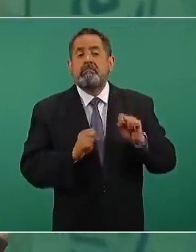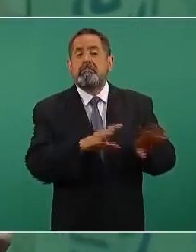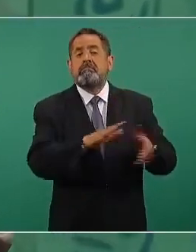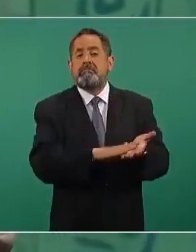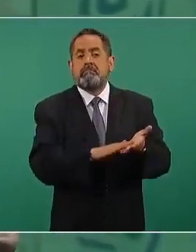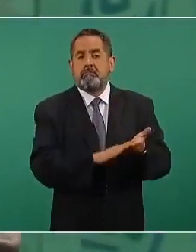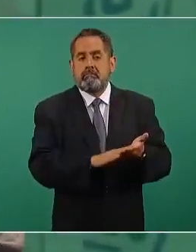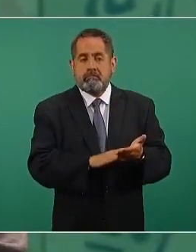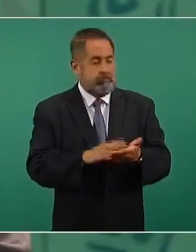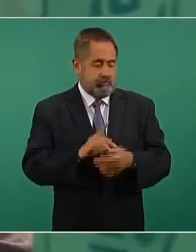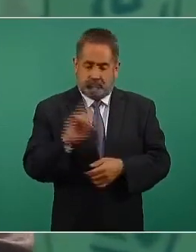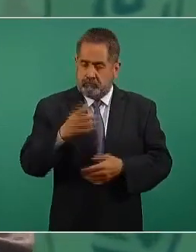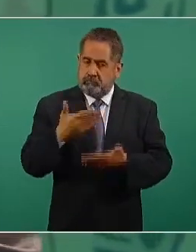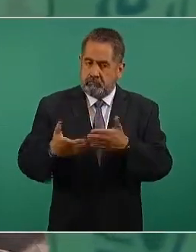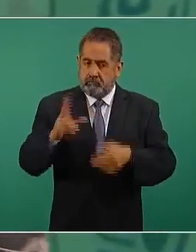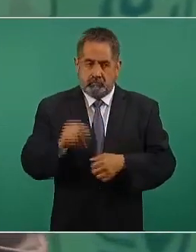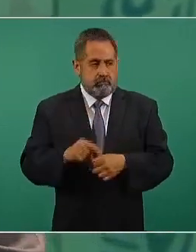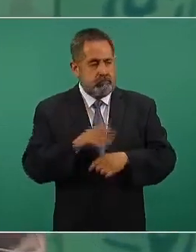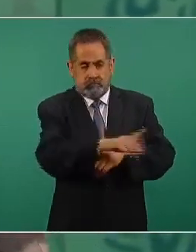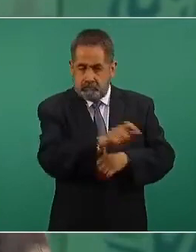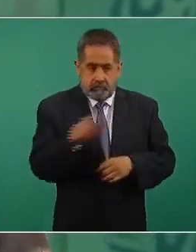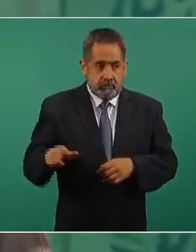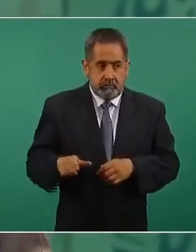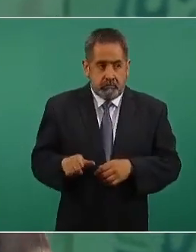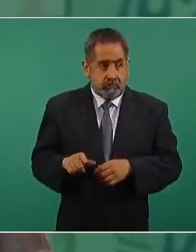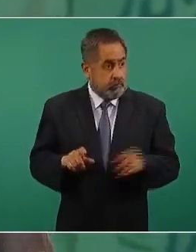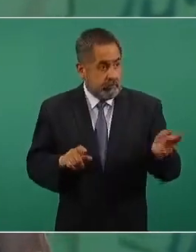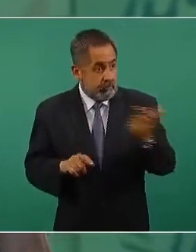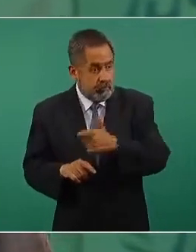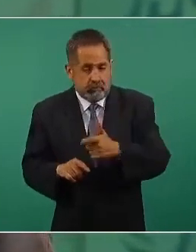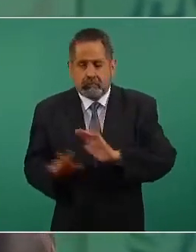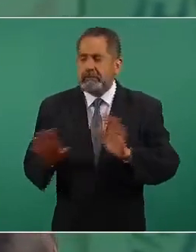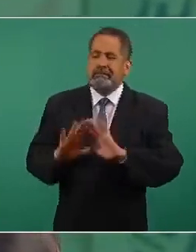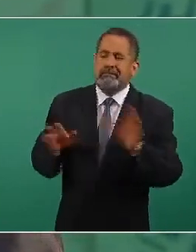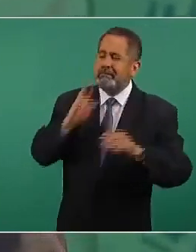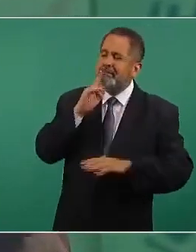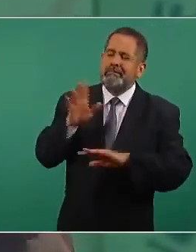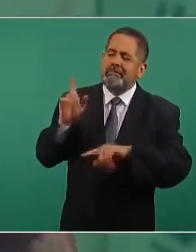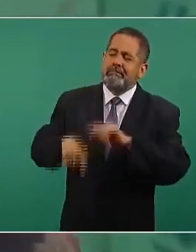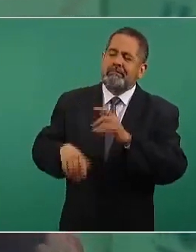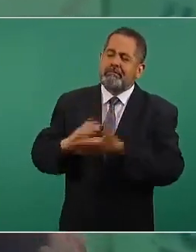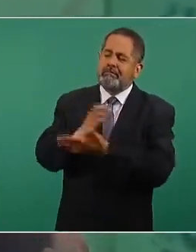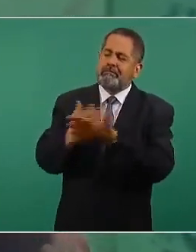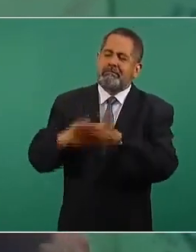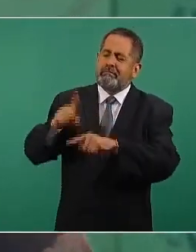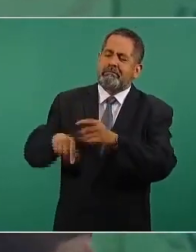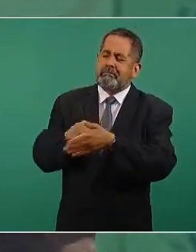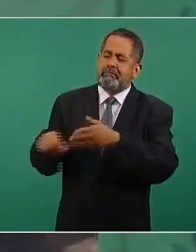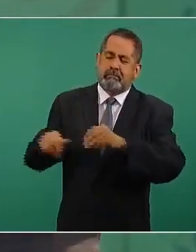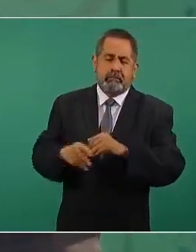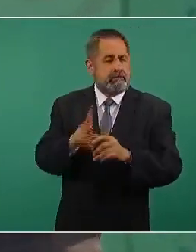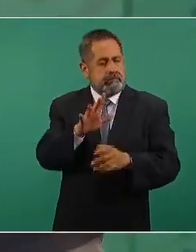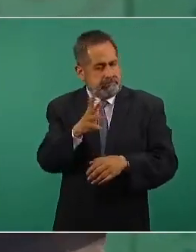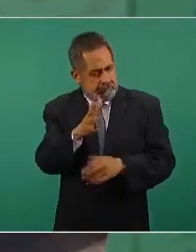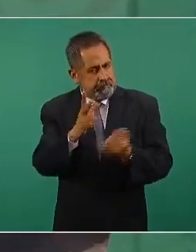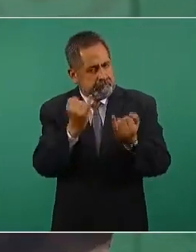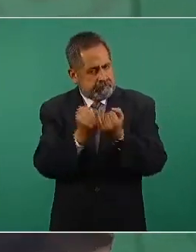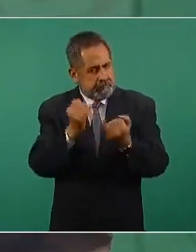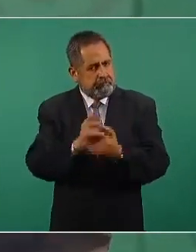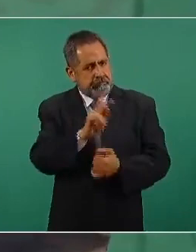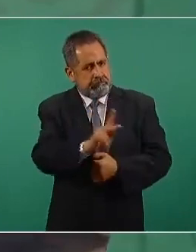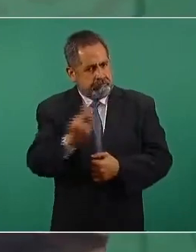y ahora no, pues prefieren regresar las concesiones. Algo parecido